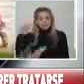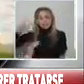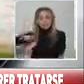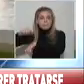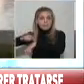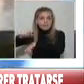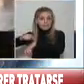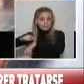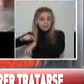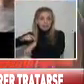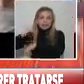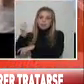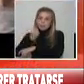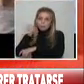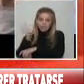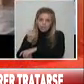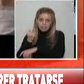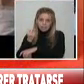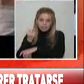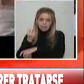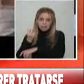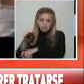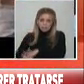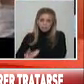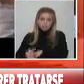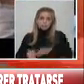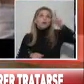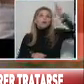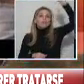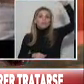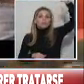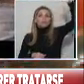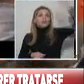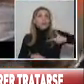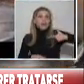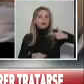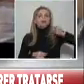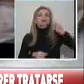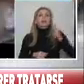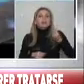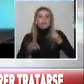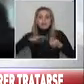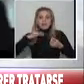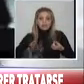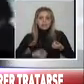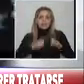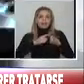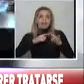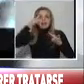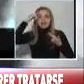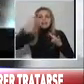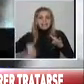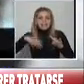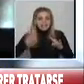De alguna manera, a ver, Dios nos da también la conciencia, nos da la inteligencia para que conozcamos al mundo y para que, entre otras cosas, podamos